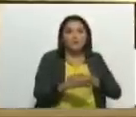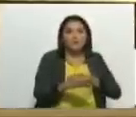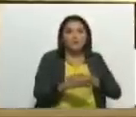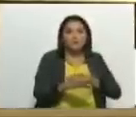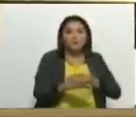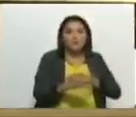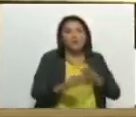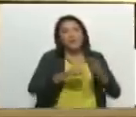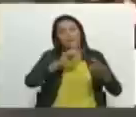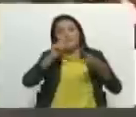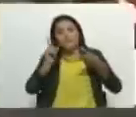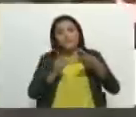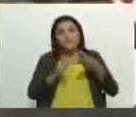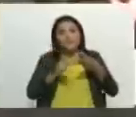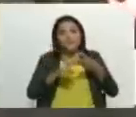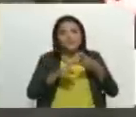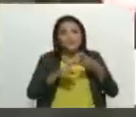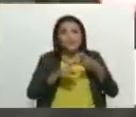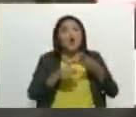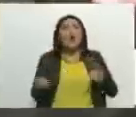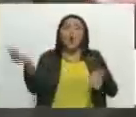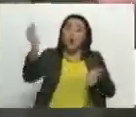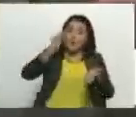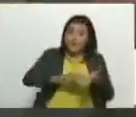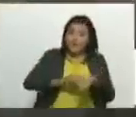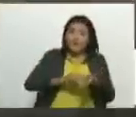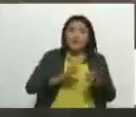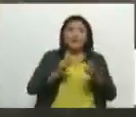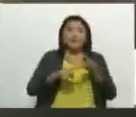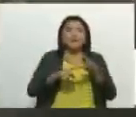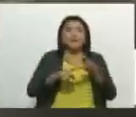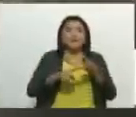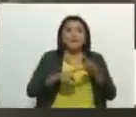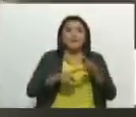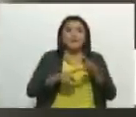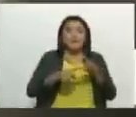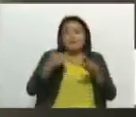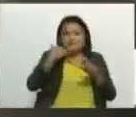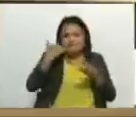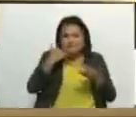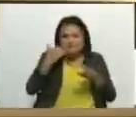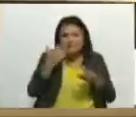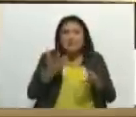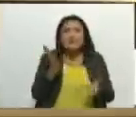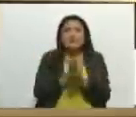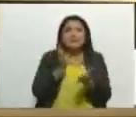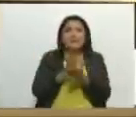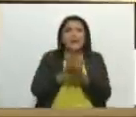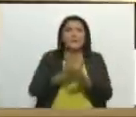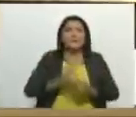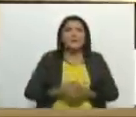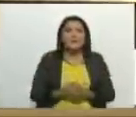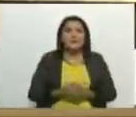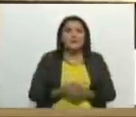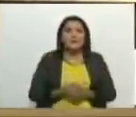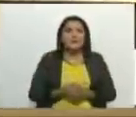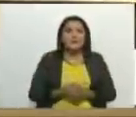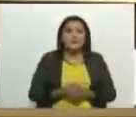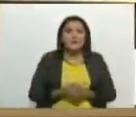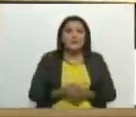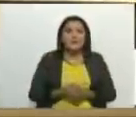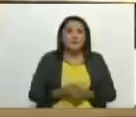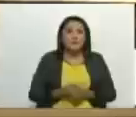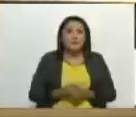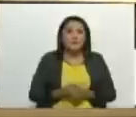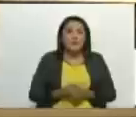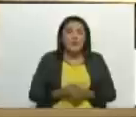Cuando apareció haciendo sus comentarios soeces y humillando, porque siempre se hacía acompañar en su carácter profundamente